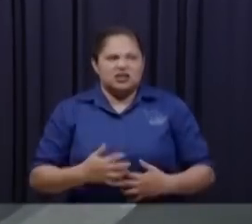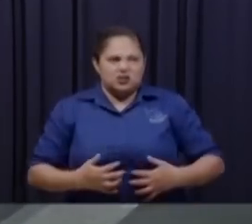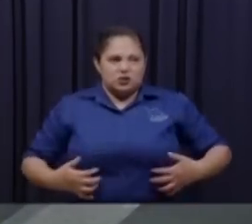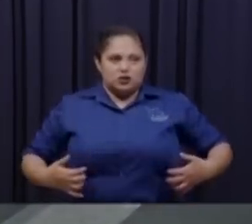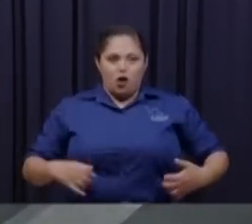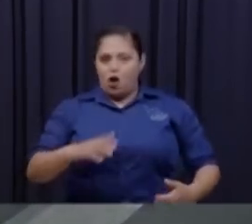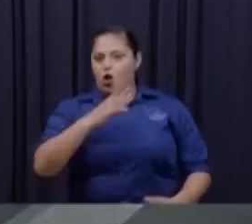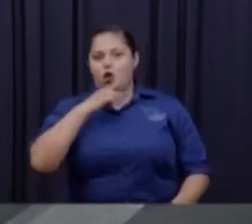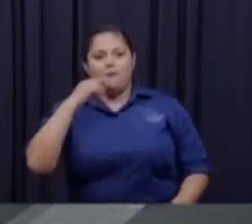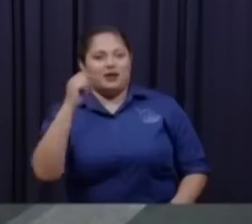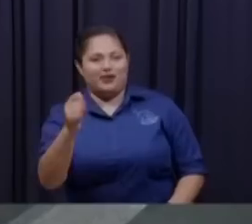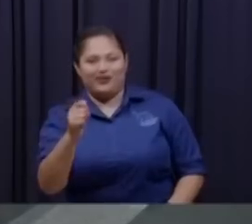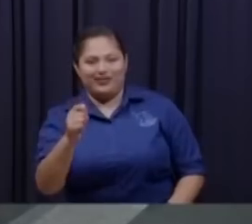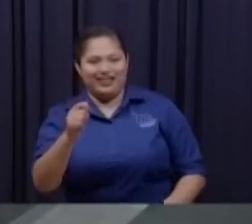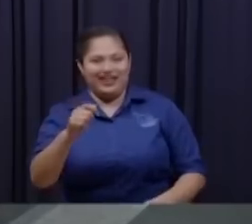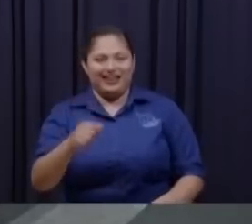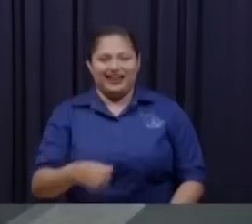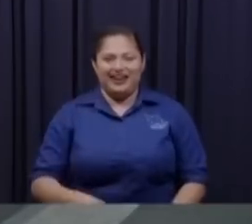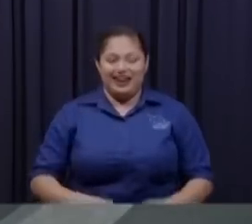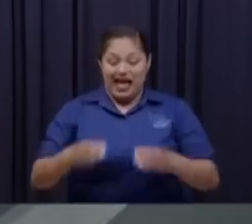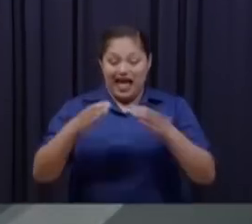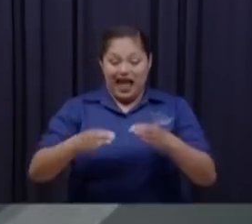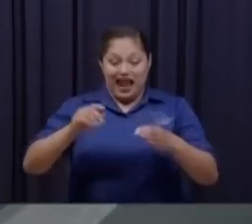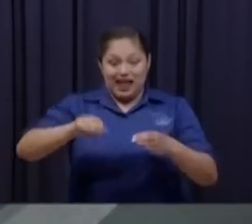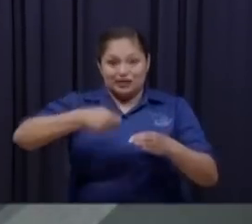pues lo mejor del caldo, hermano. No,